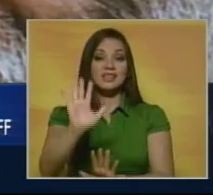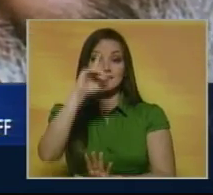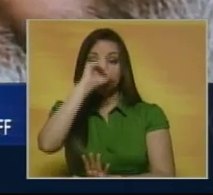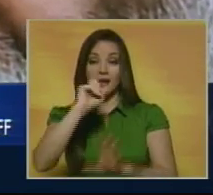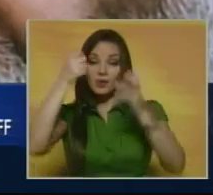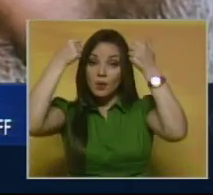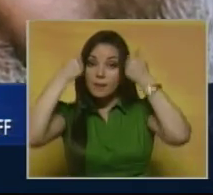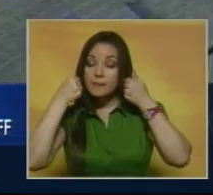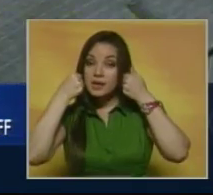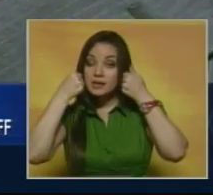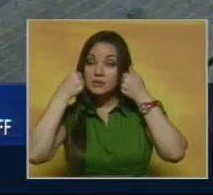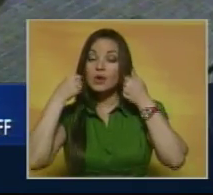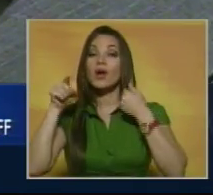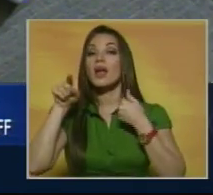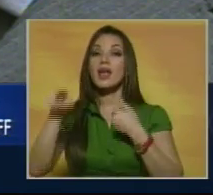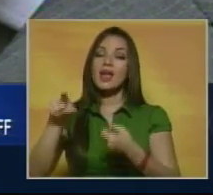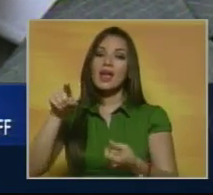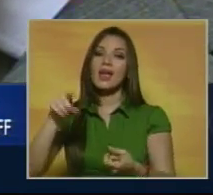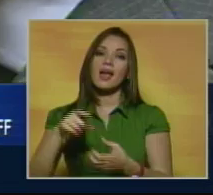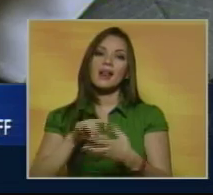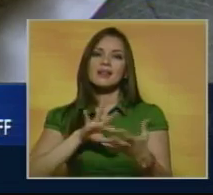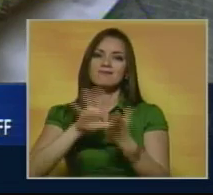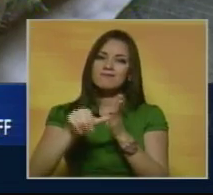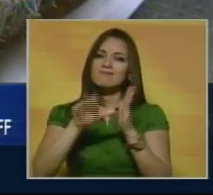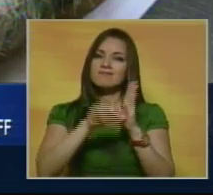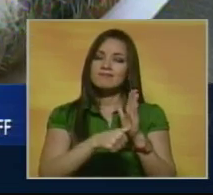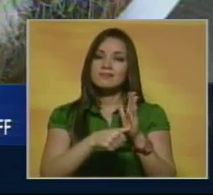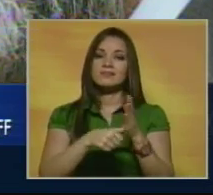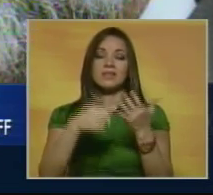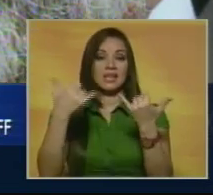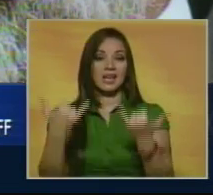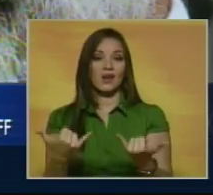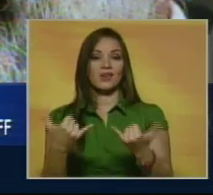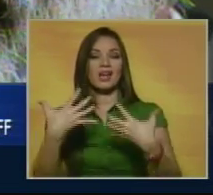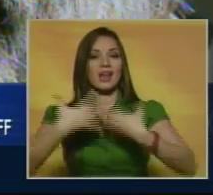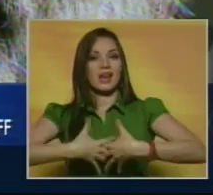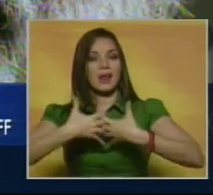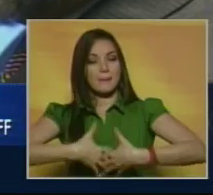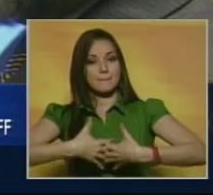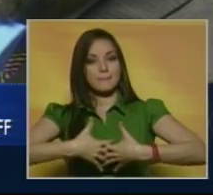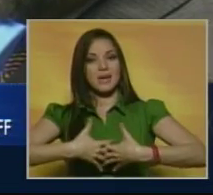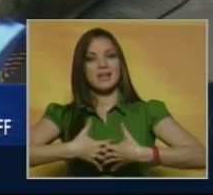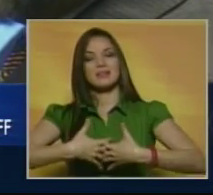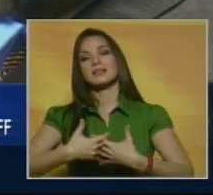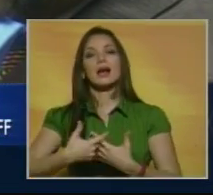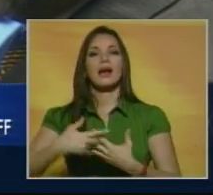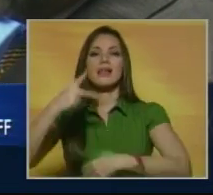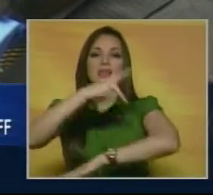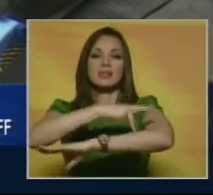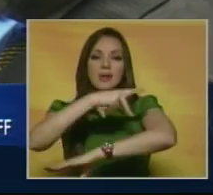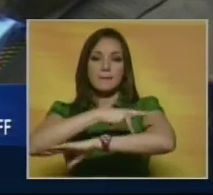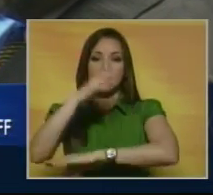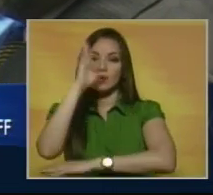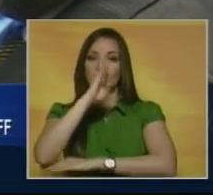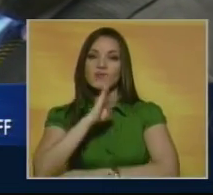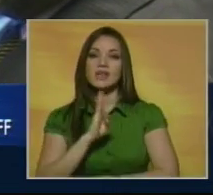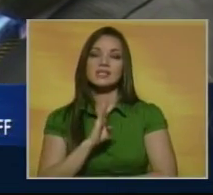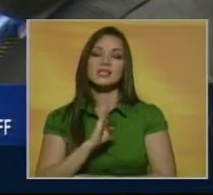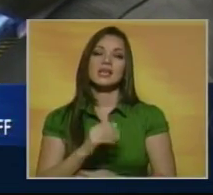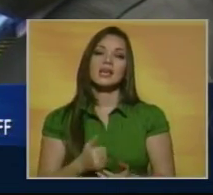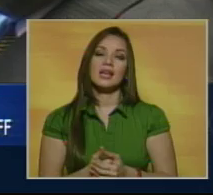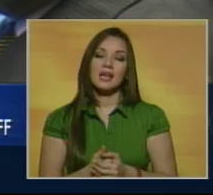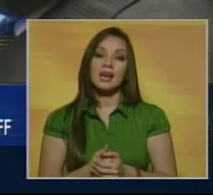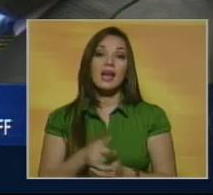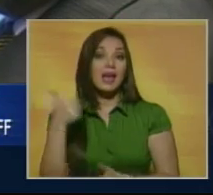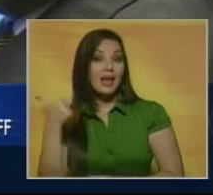meses de prisión por su implicación en la red de corrupción que actuó en la empresa estatal Petrobras. Vaccari fue imputado por los delitos